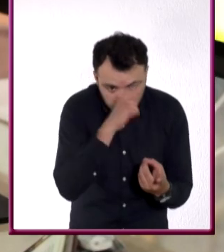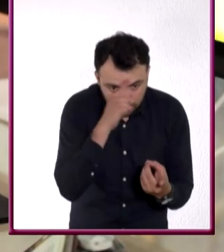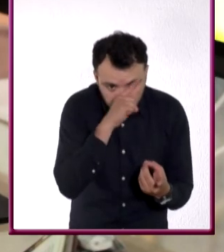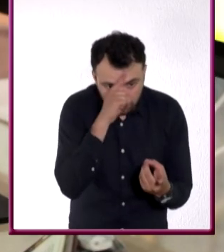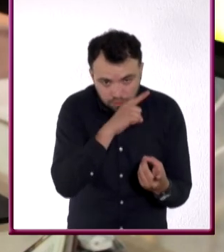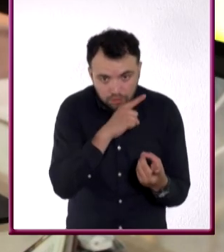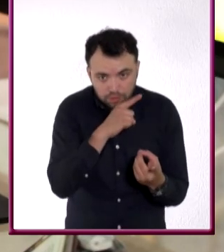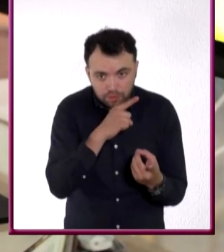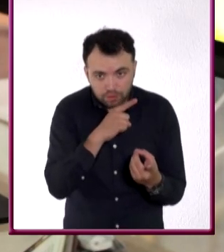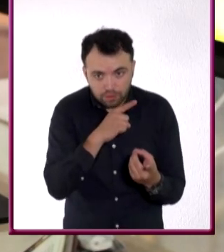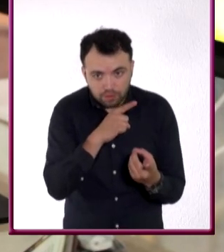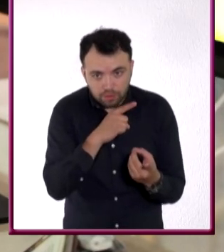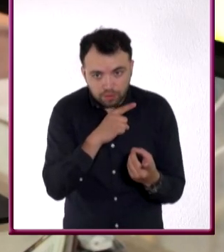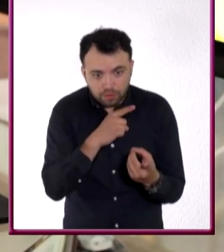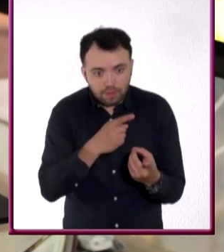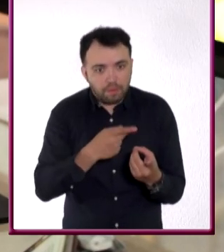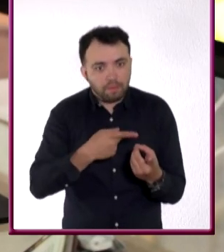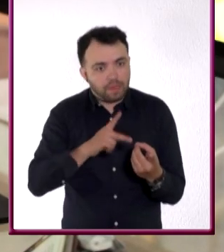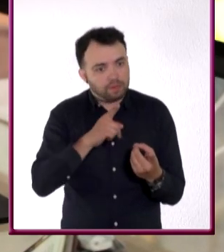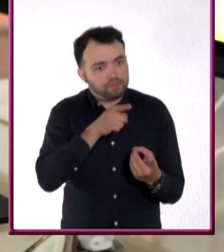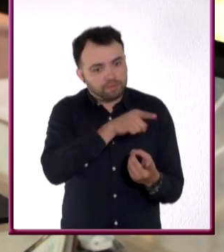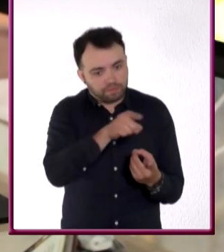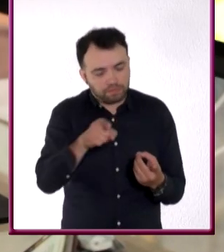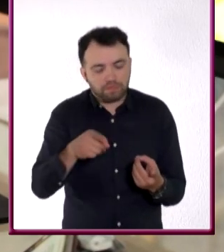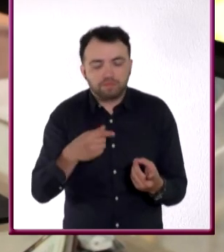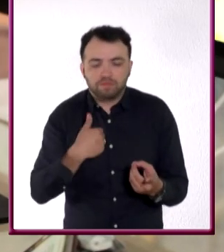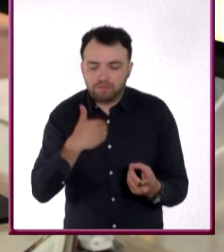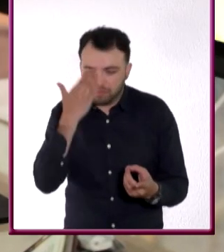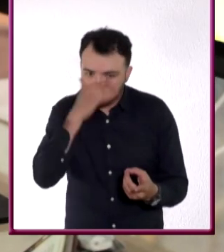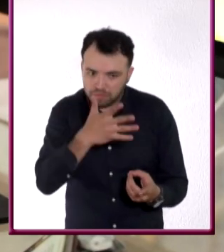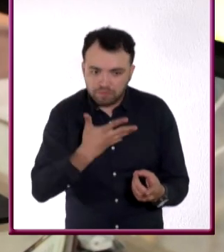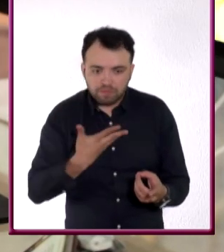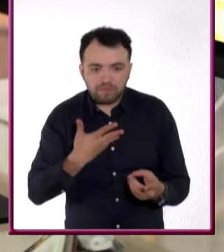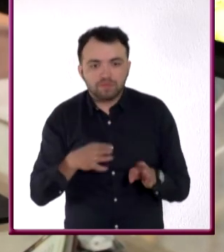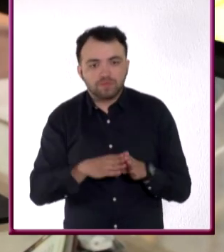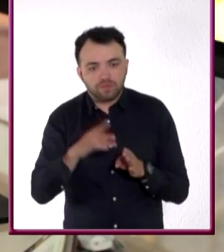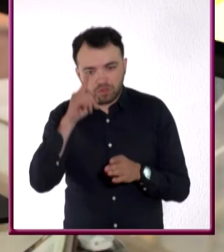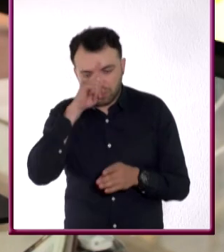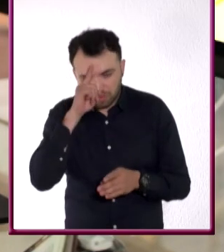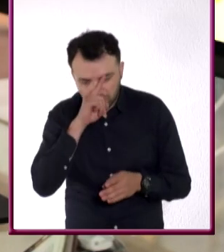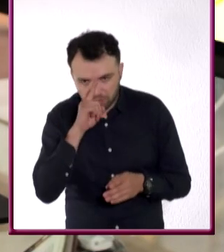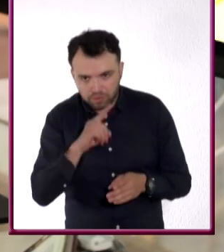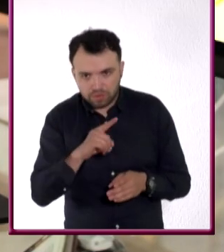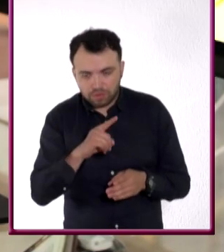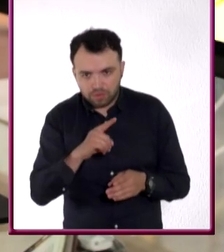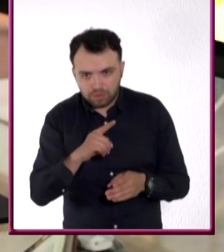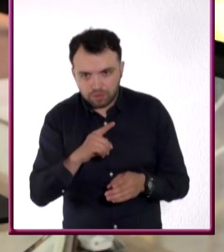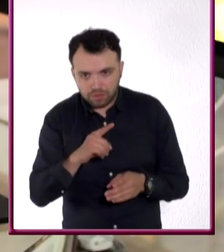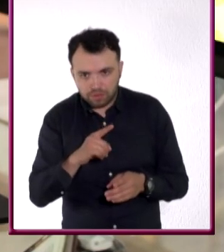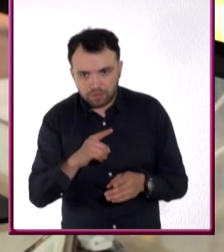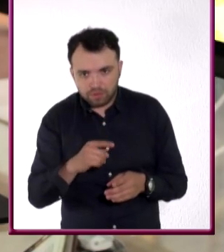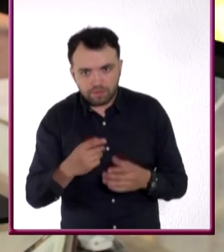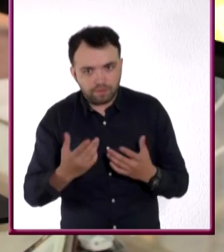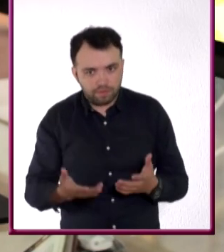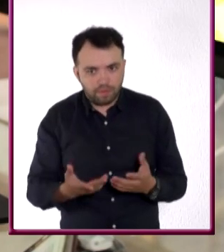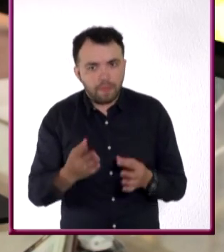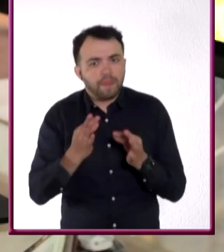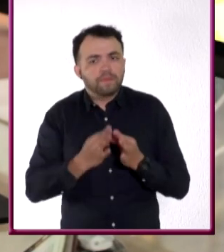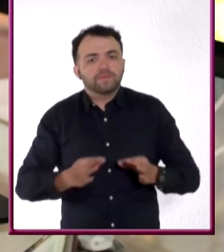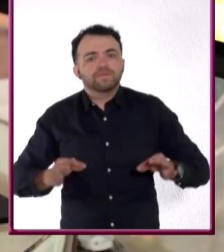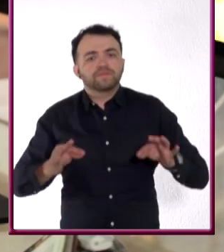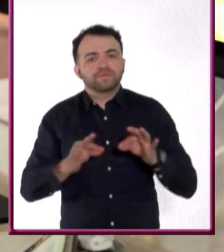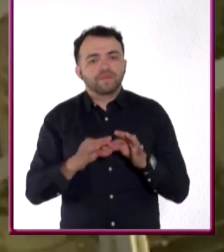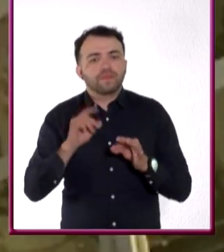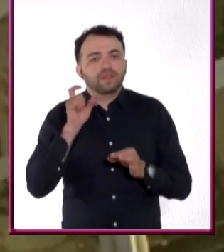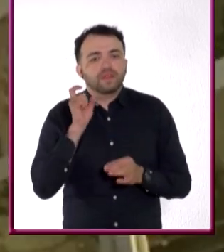pero no por ello deja de ser un consejo despreciable, o más bien no por ello es un consejo despreciable, ¿sí? Lo importante